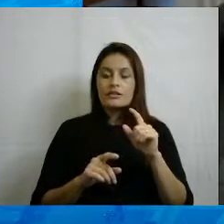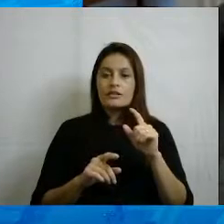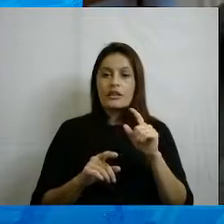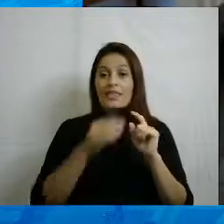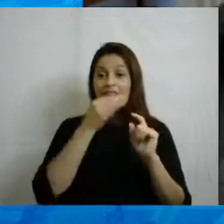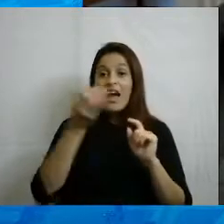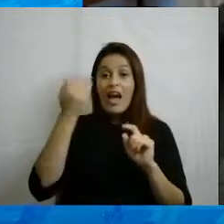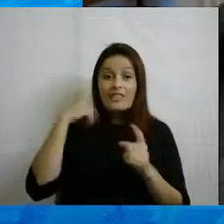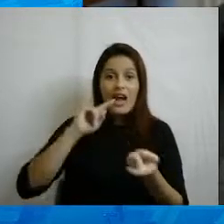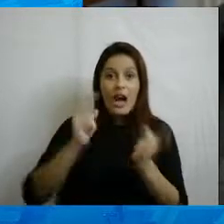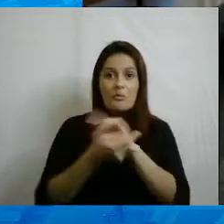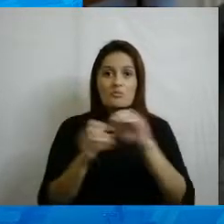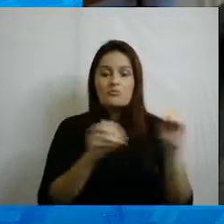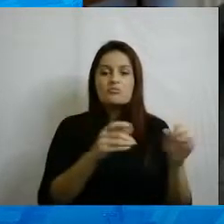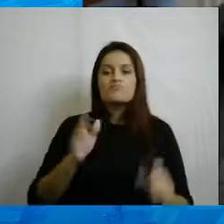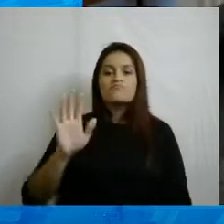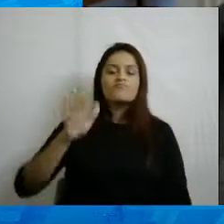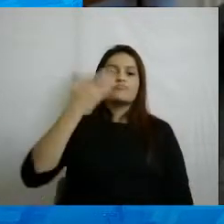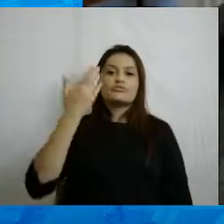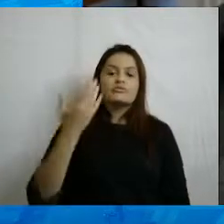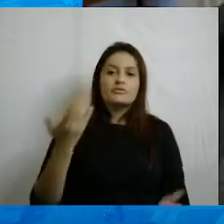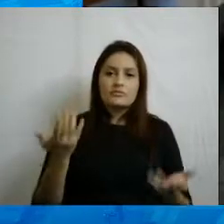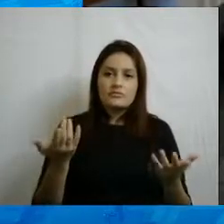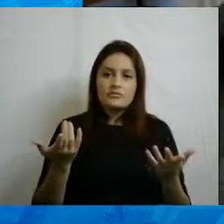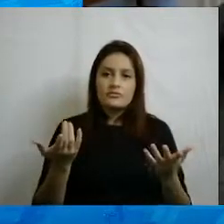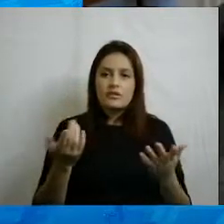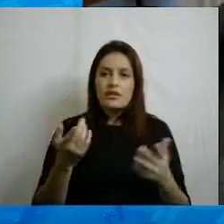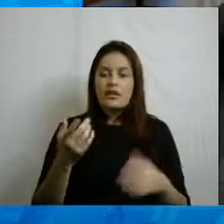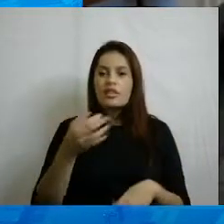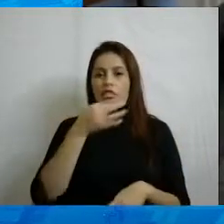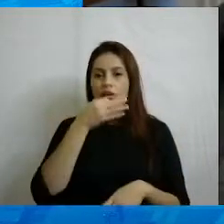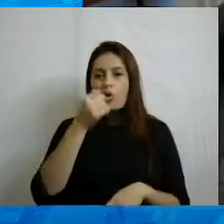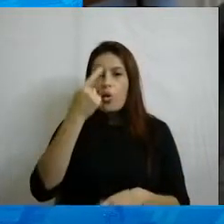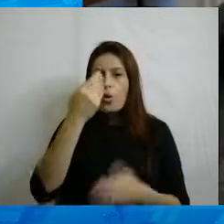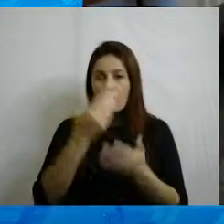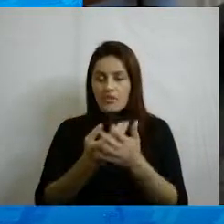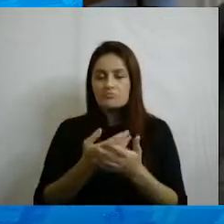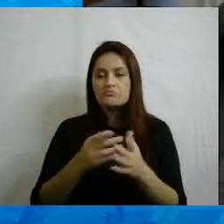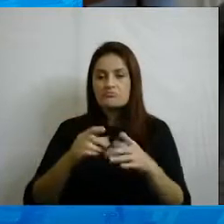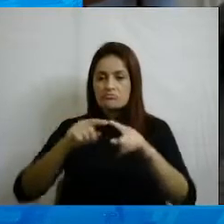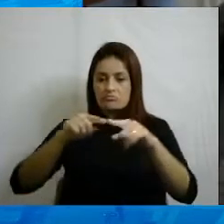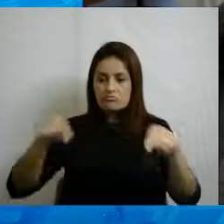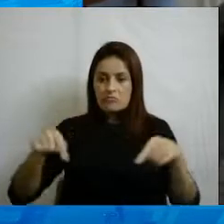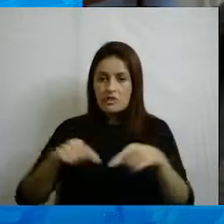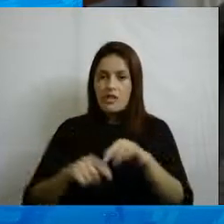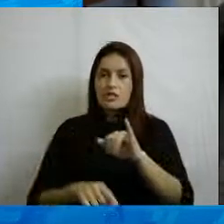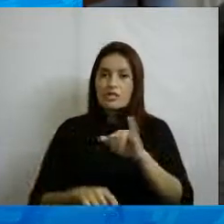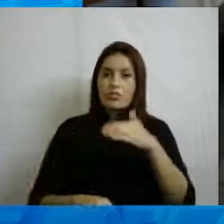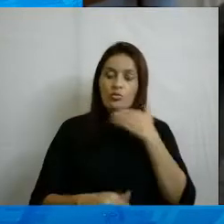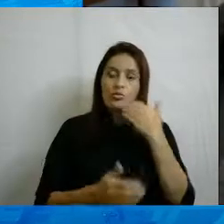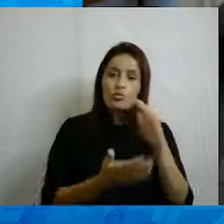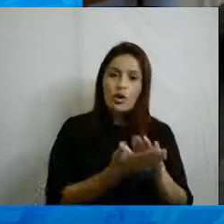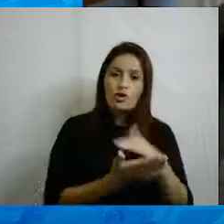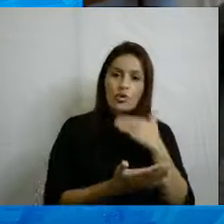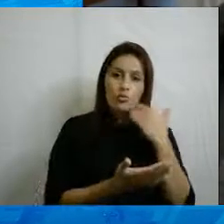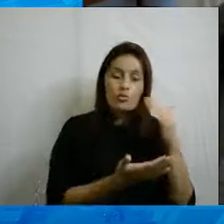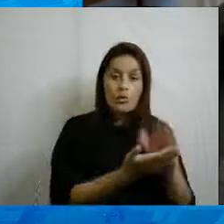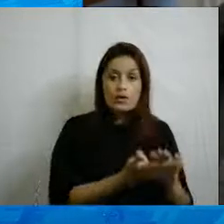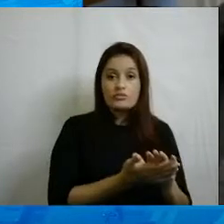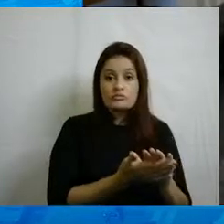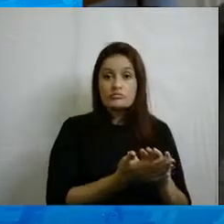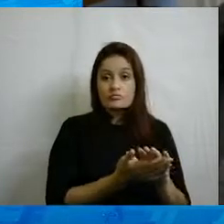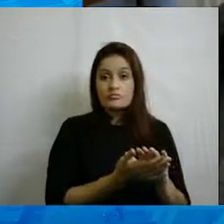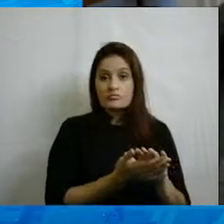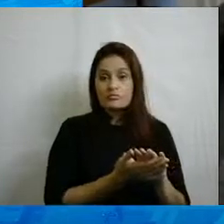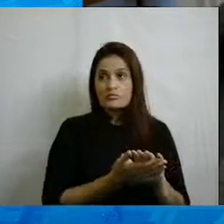aseguró que nosotros nos habían designado un espacio. Tocó la mala suerte que han fallecido varios de mis socios haciendo la guerra